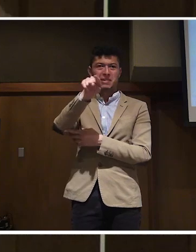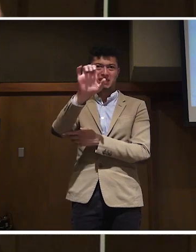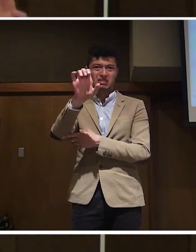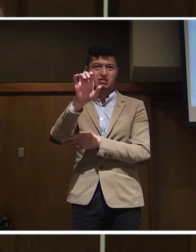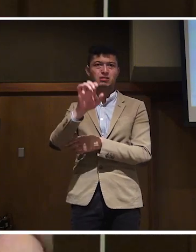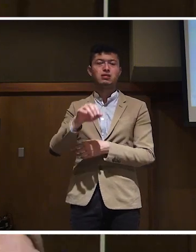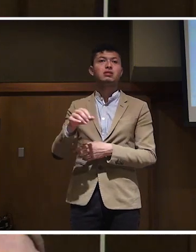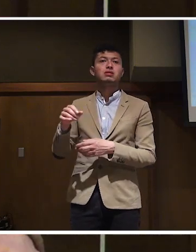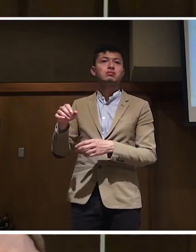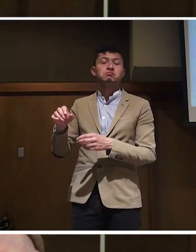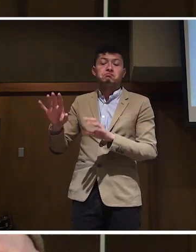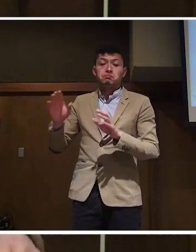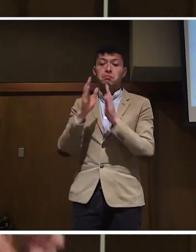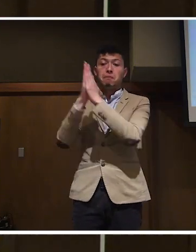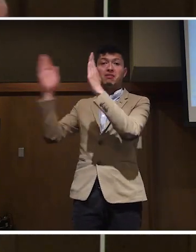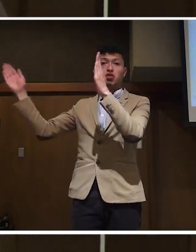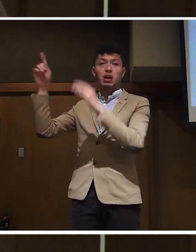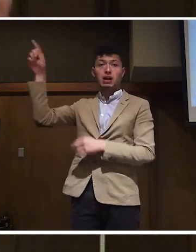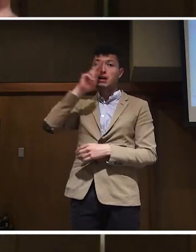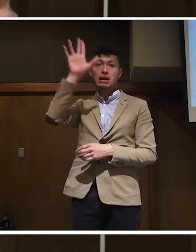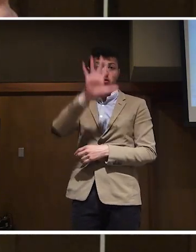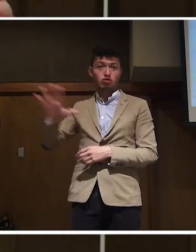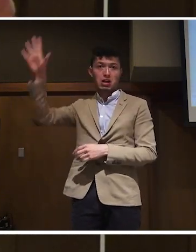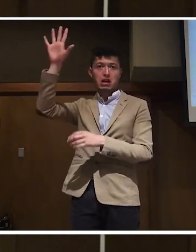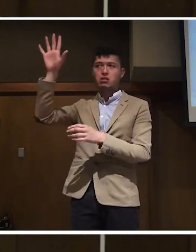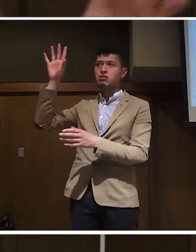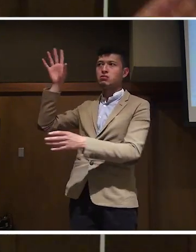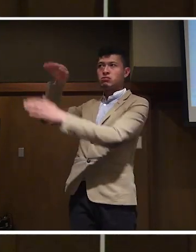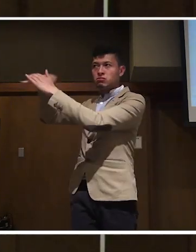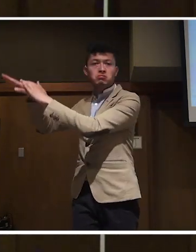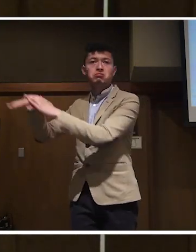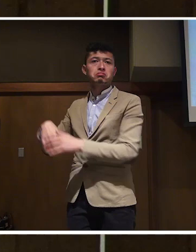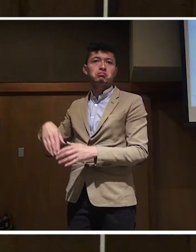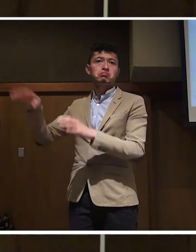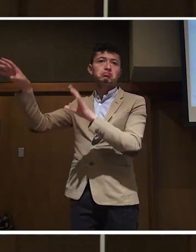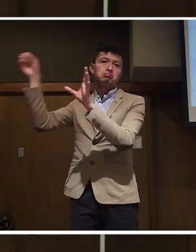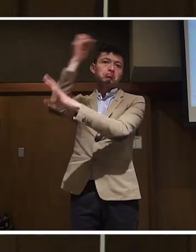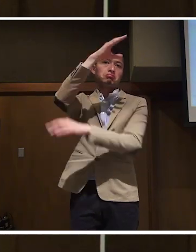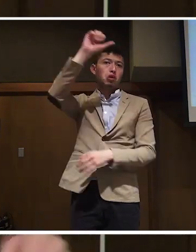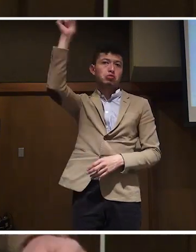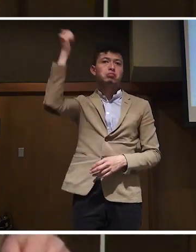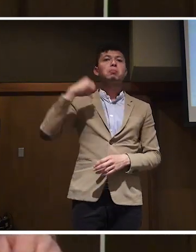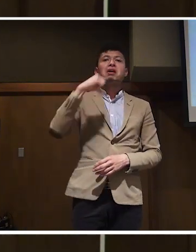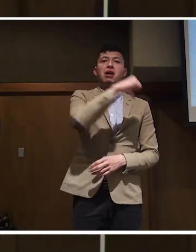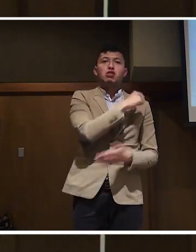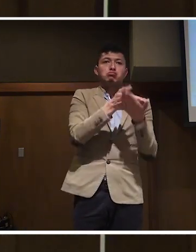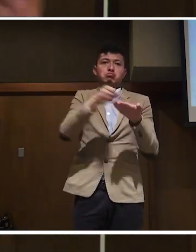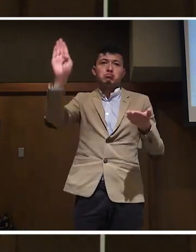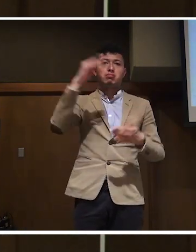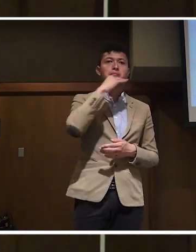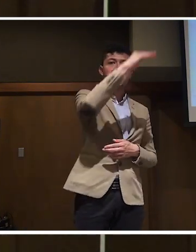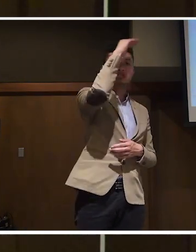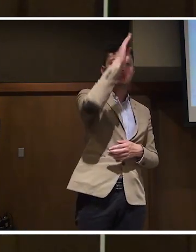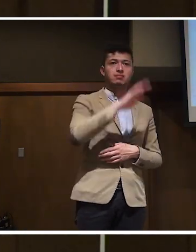Biblioteca Nacional y unos coleccionistas privados la tuvieron y finalmente quedó en manos de un coleccionista privado de Medellín. Hoy